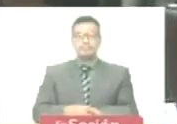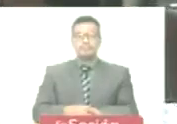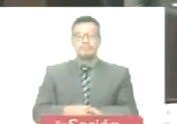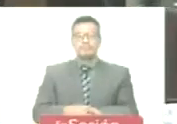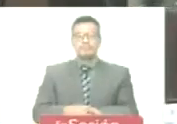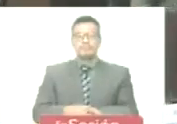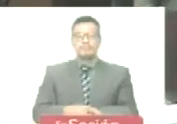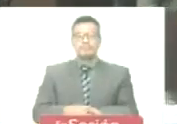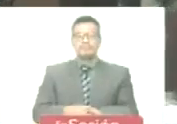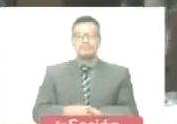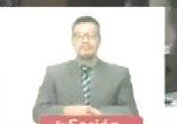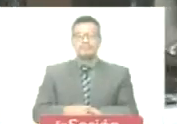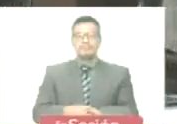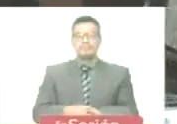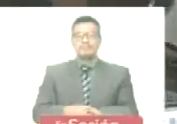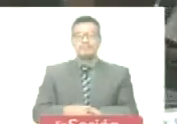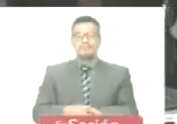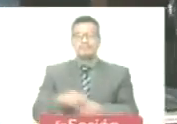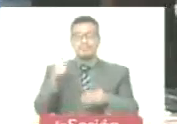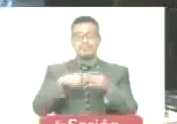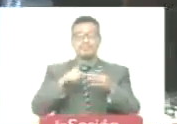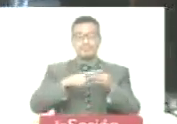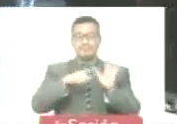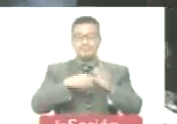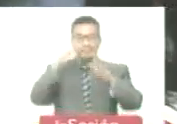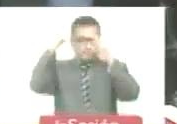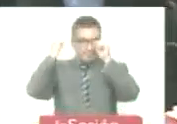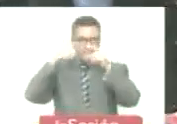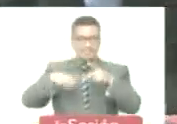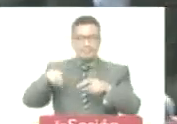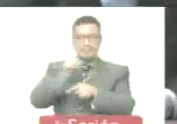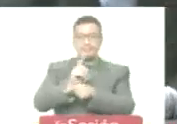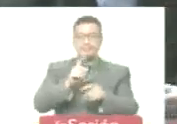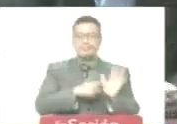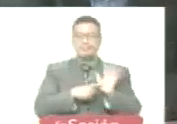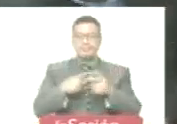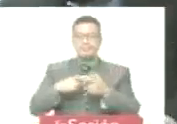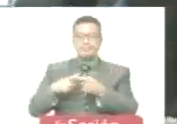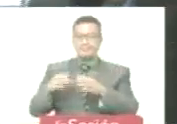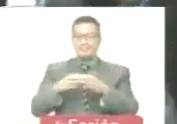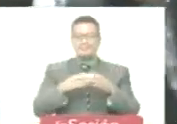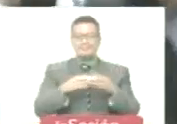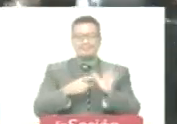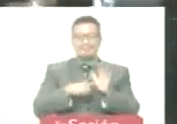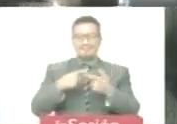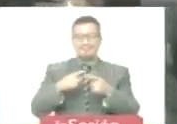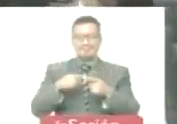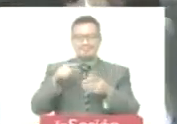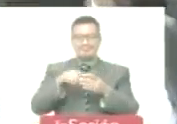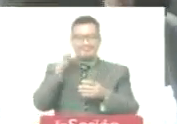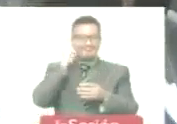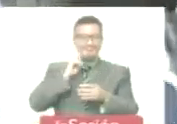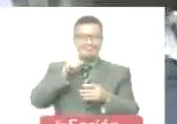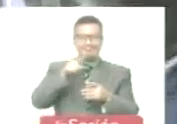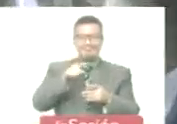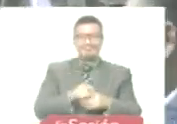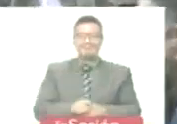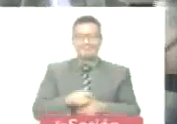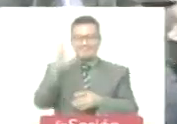Del ciudadano Jesús Rafael Salazar Vázquez como embajador extraordinario y plenipotenciario de la República Bolivariana de Venezuela ante